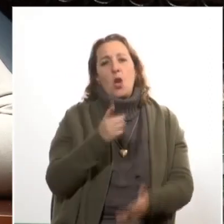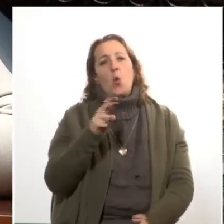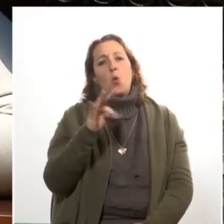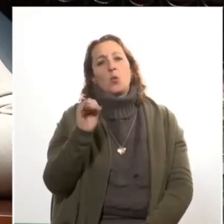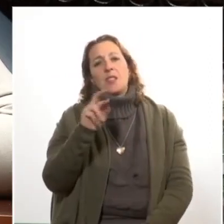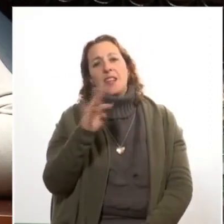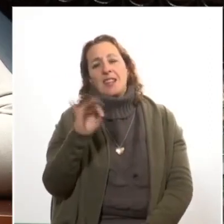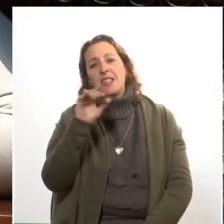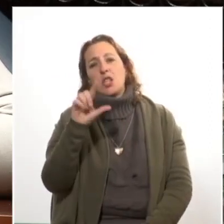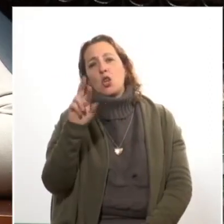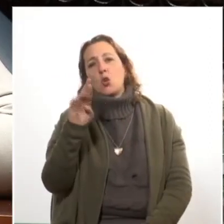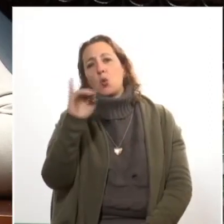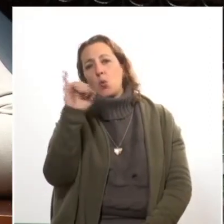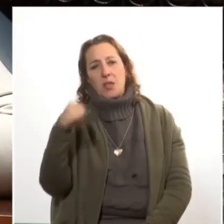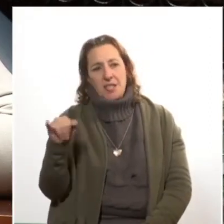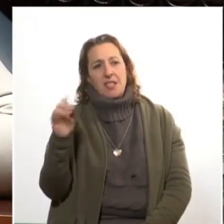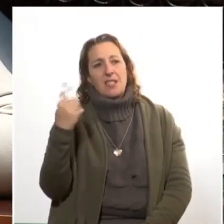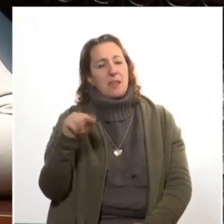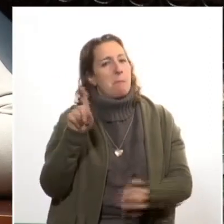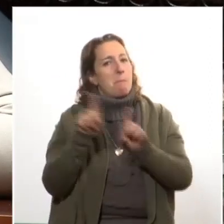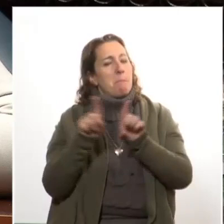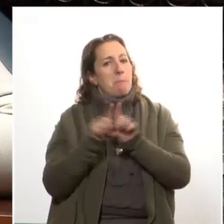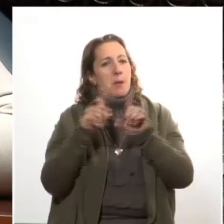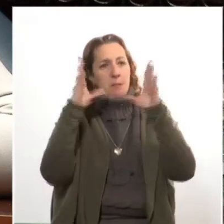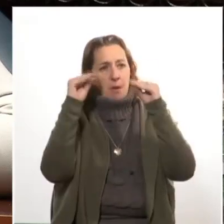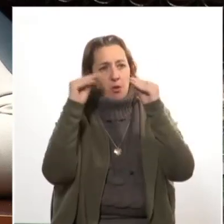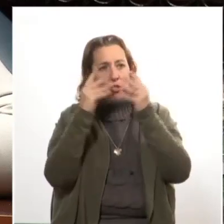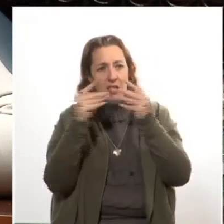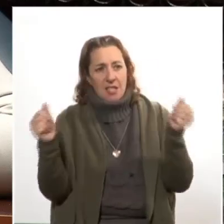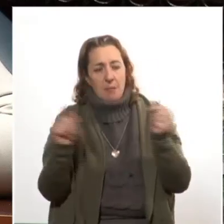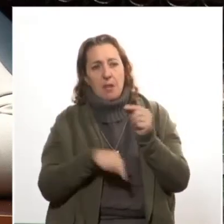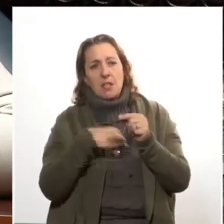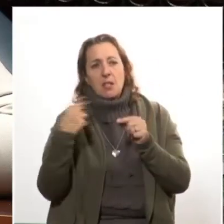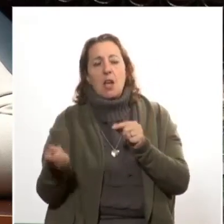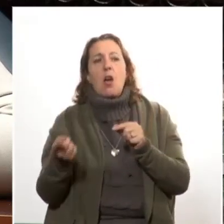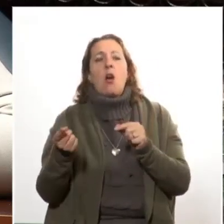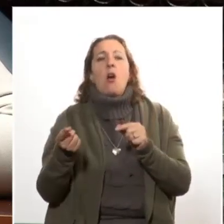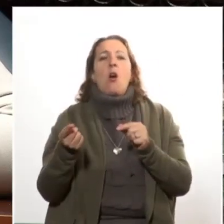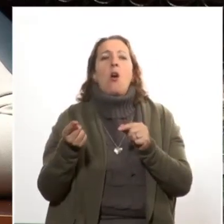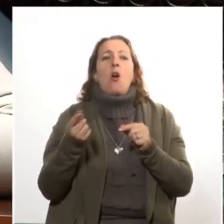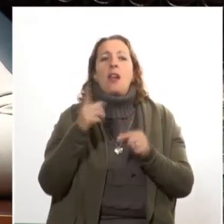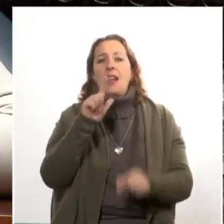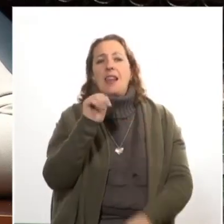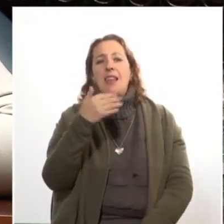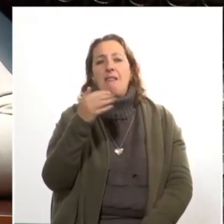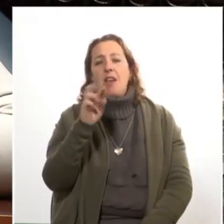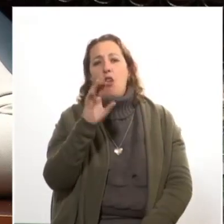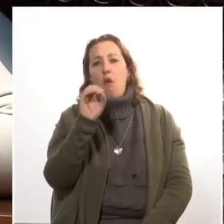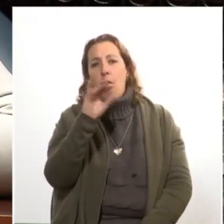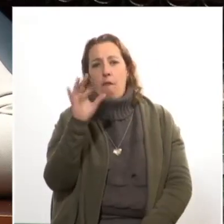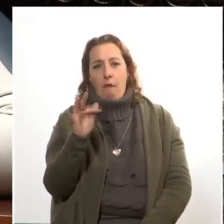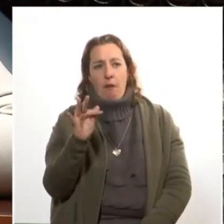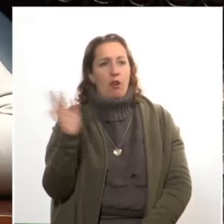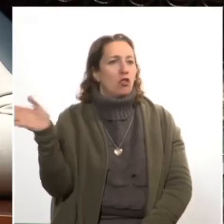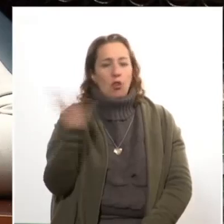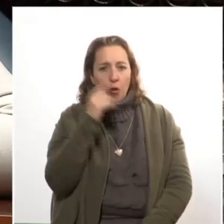que Huitelau, y en la misma noche en que desaparecieron al doctor Manuel Liberoff. Todos los que la conocieron